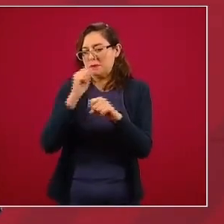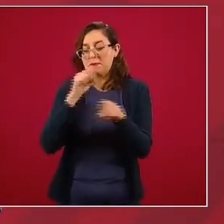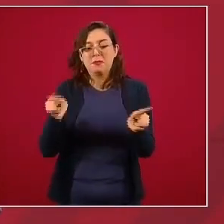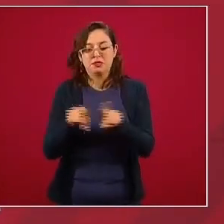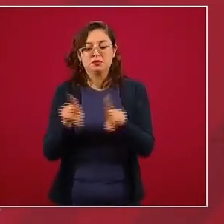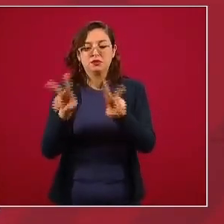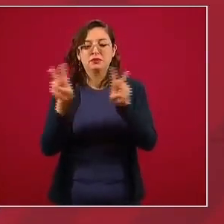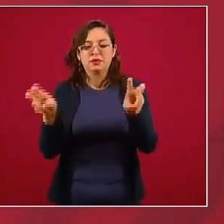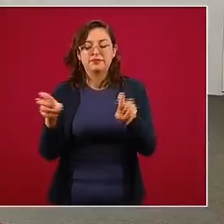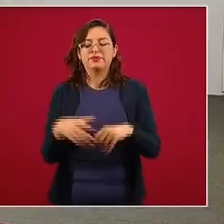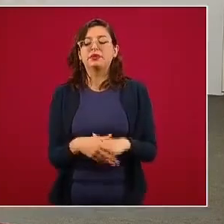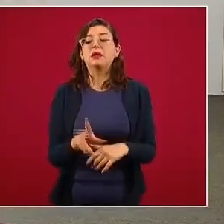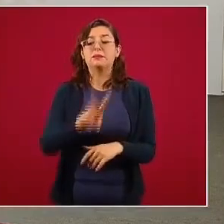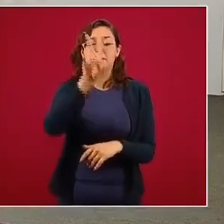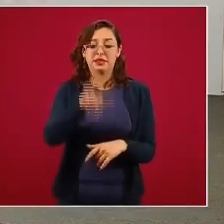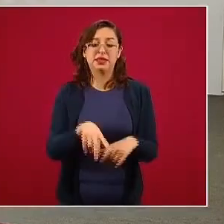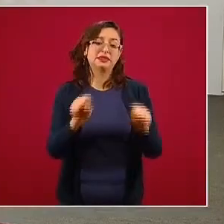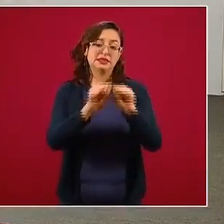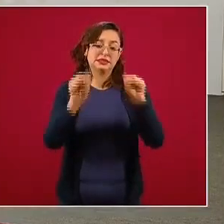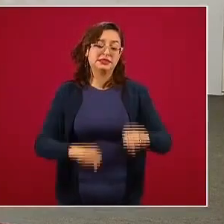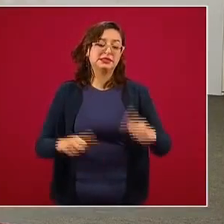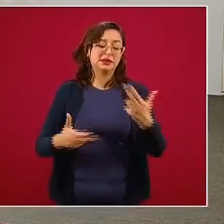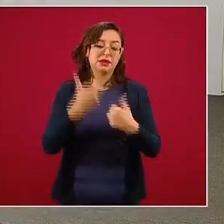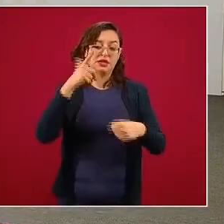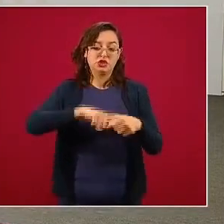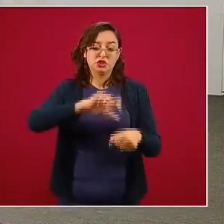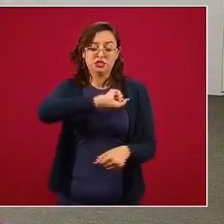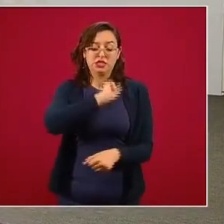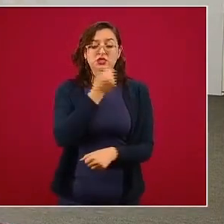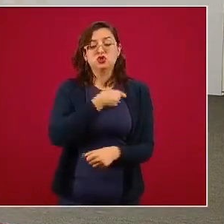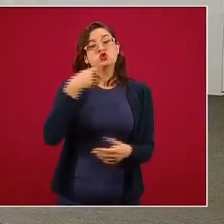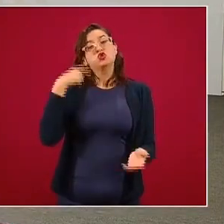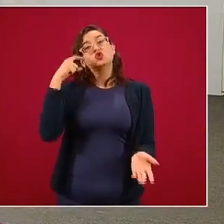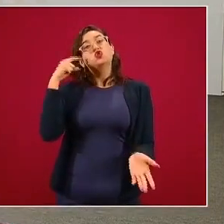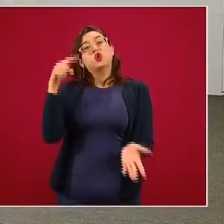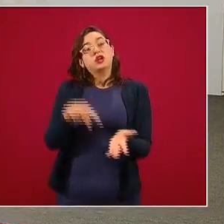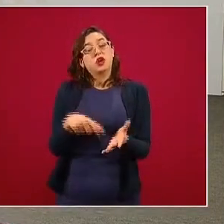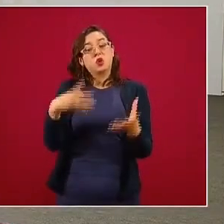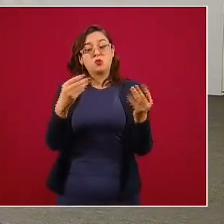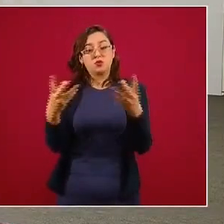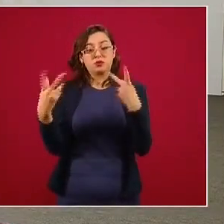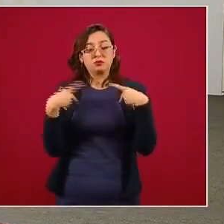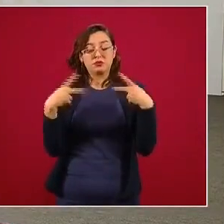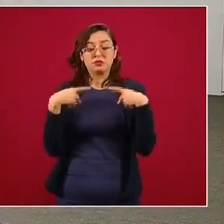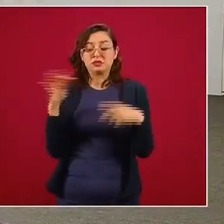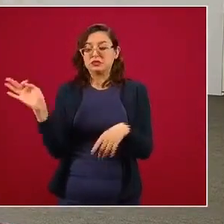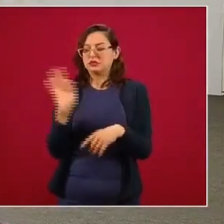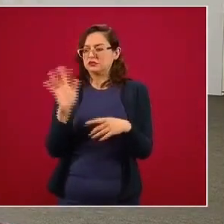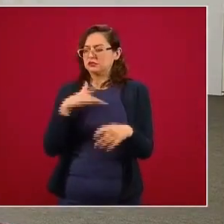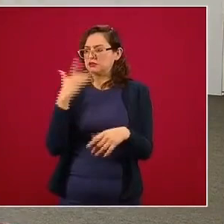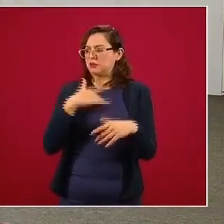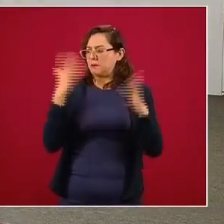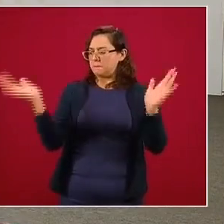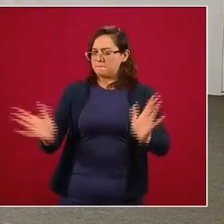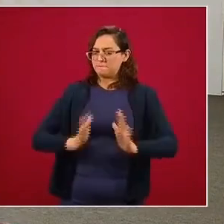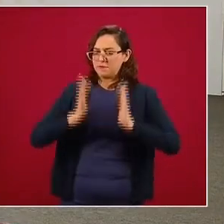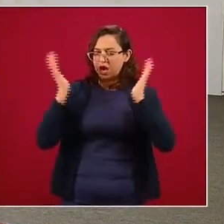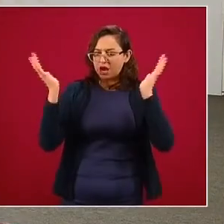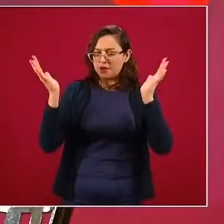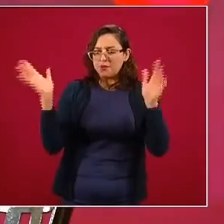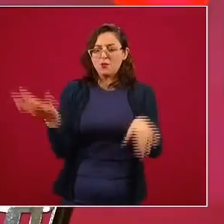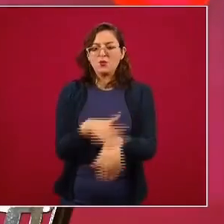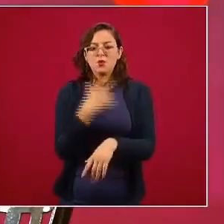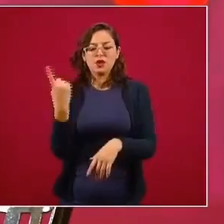Efectivamente, nuestro Sistema Nacional de Salud, yo creo que para muchos pudiera esto ser una sorpresa,